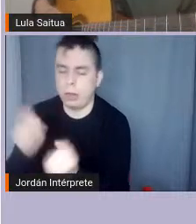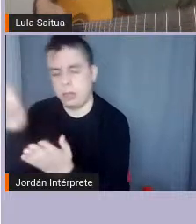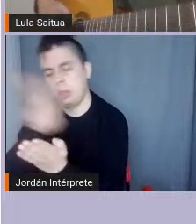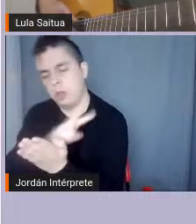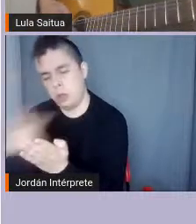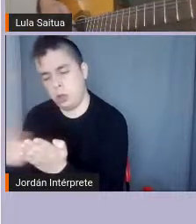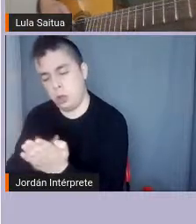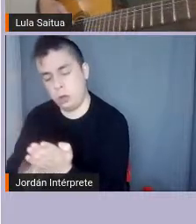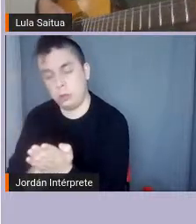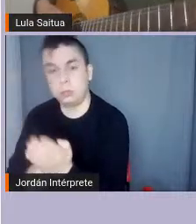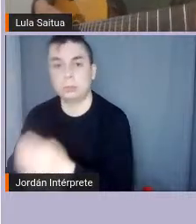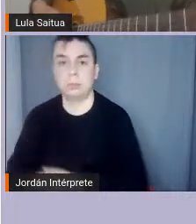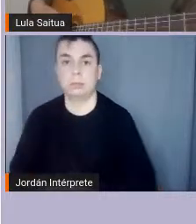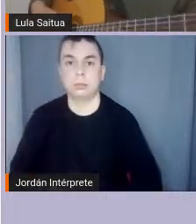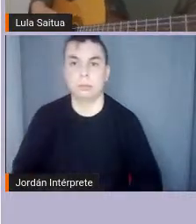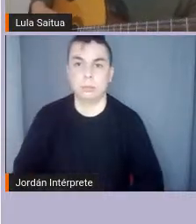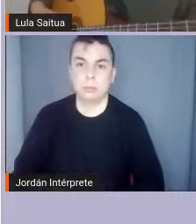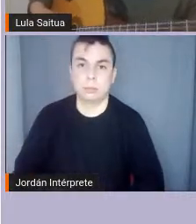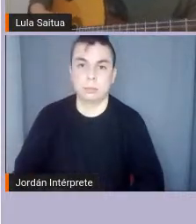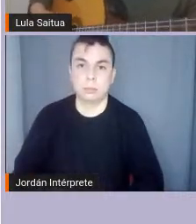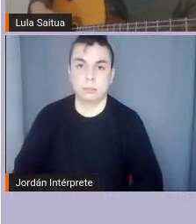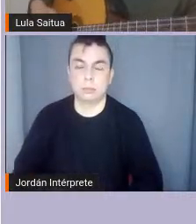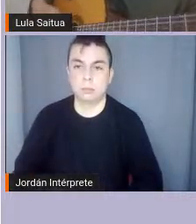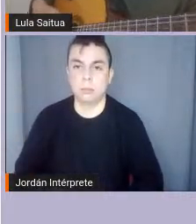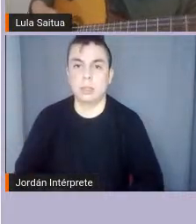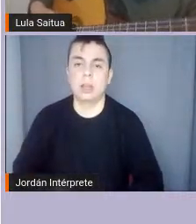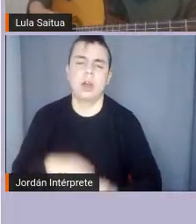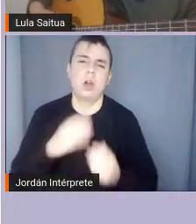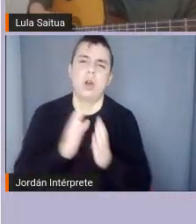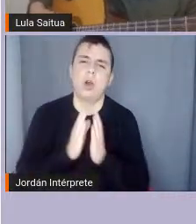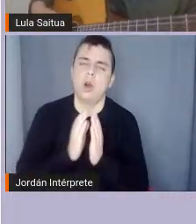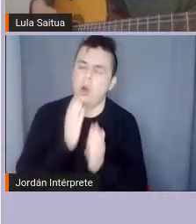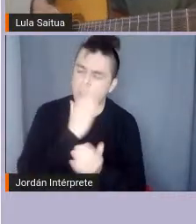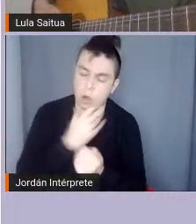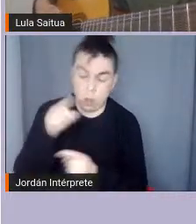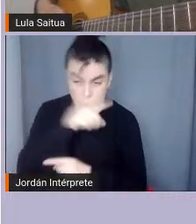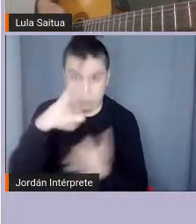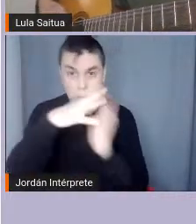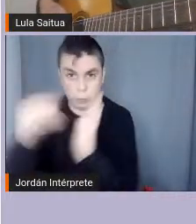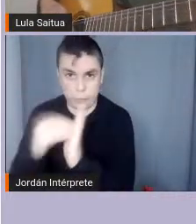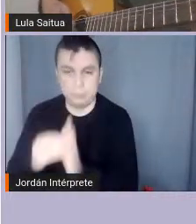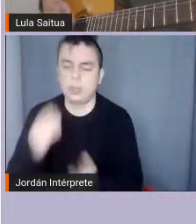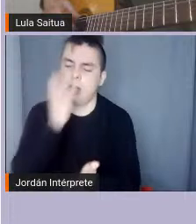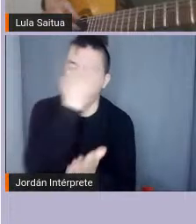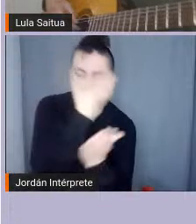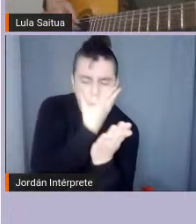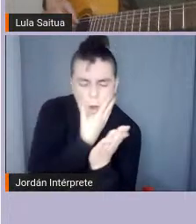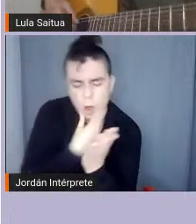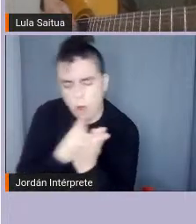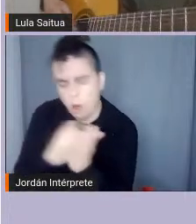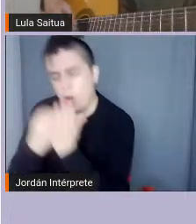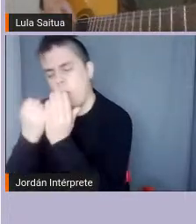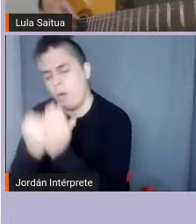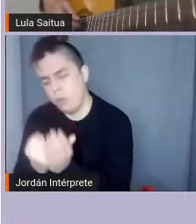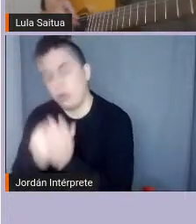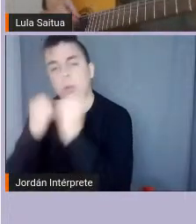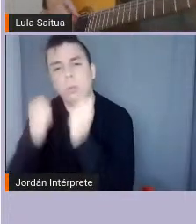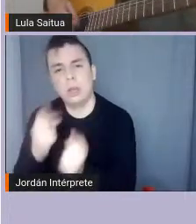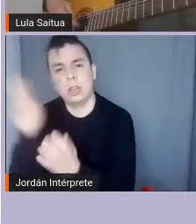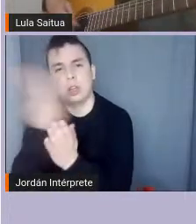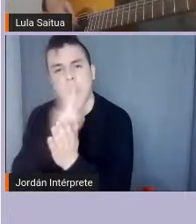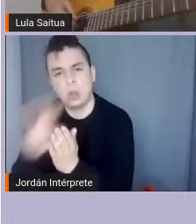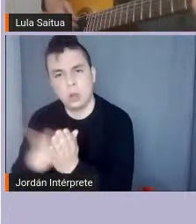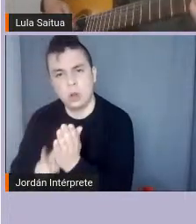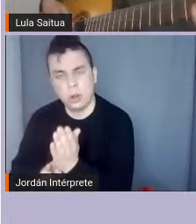leer. Ahora ustedes. Nada más bonito que poder leer.